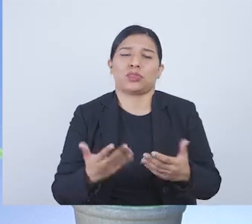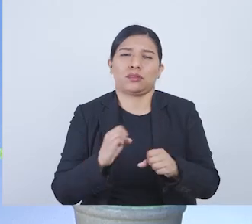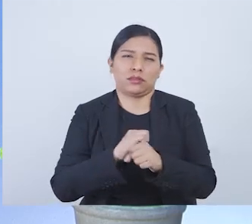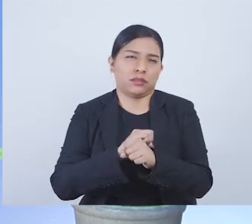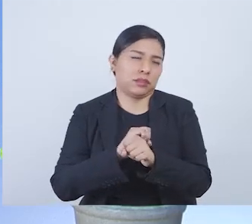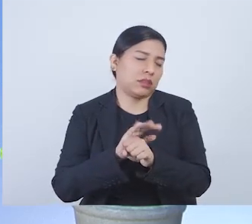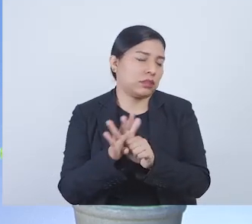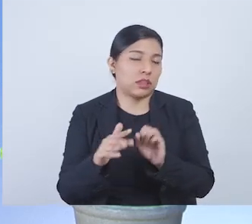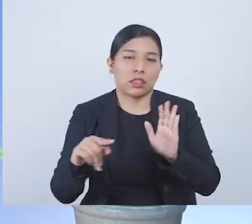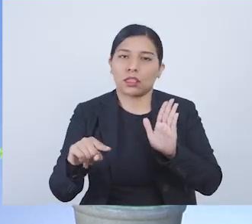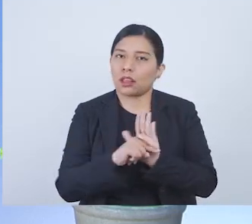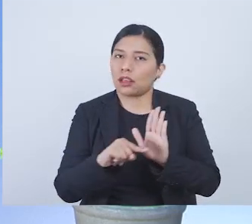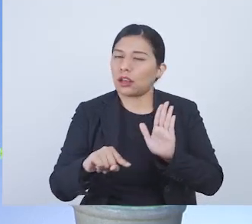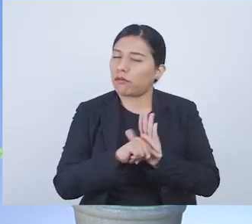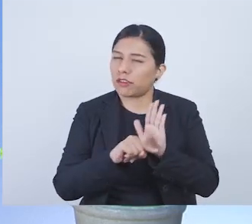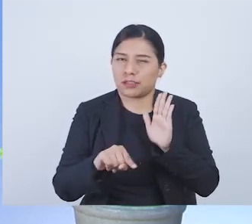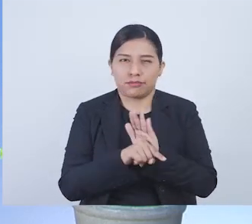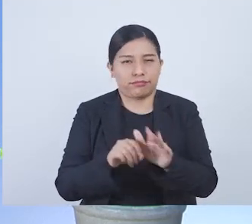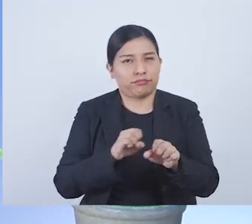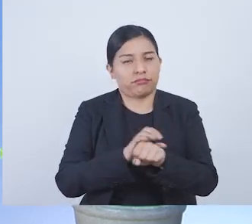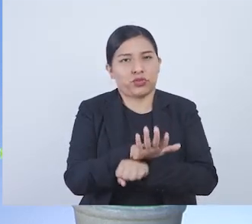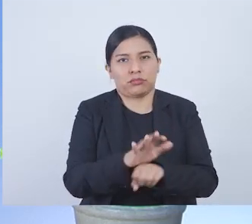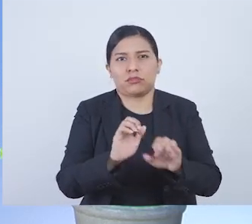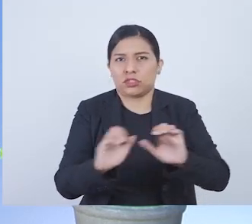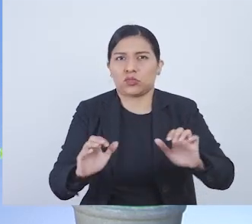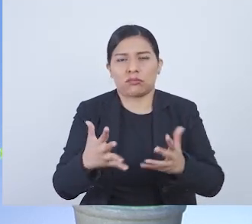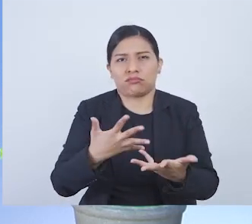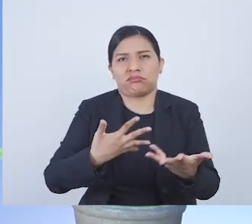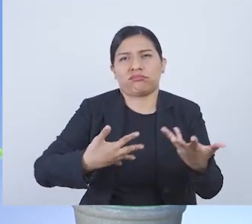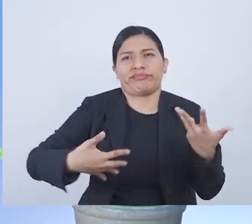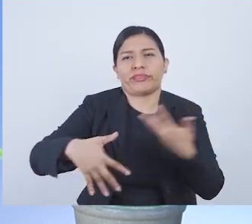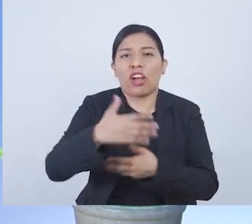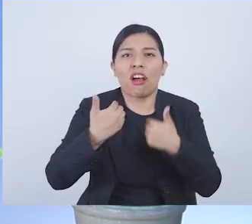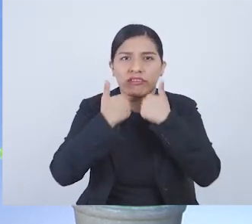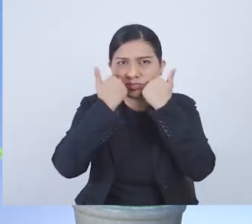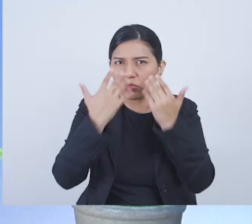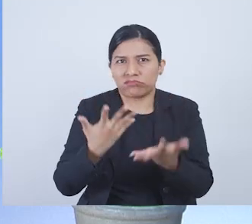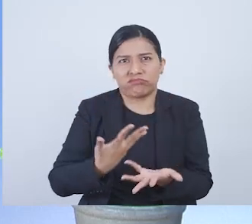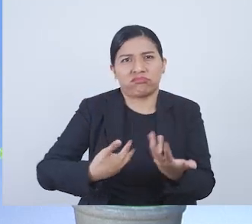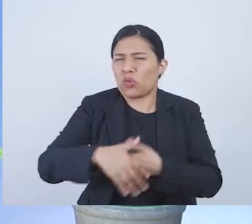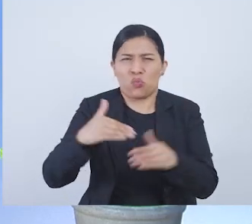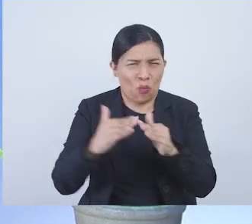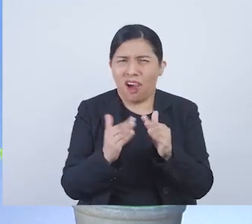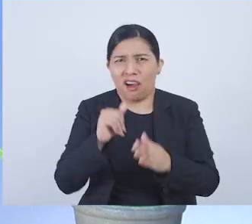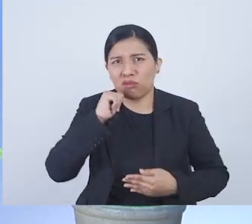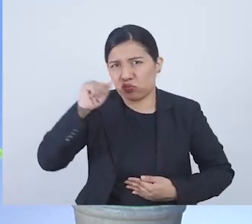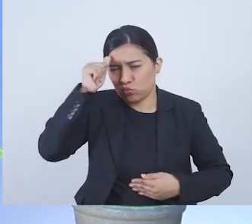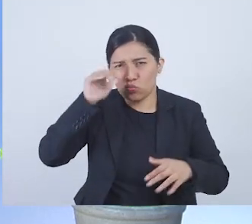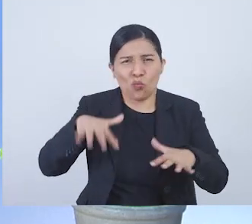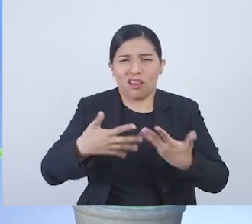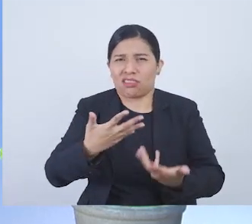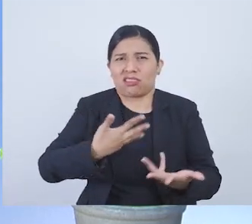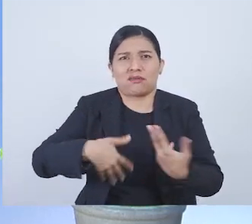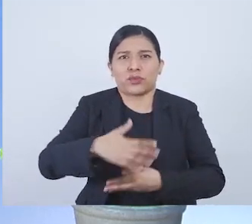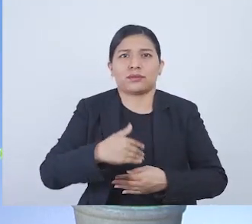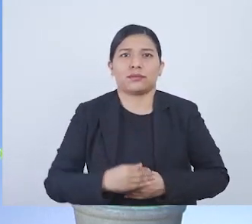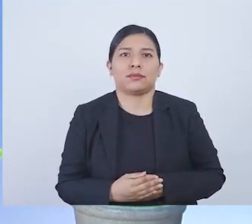en el movimiento, en las actividades recreativas a los jóvenes, a los niños e incluso a los adultos.